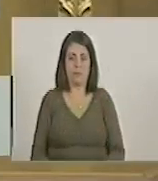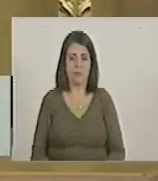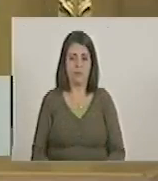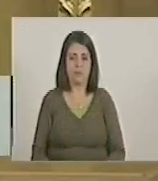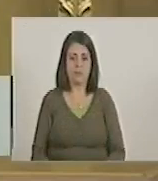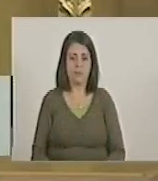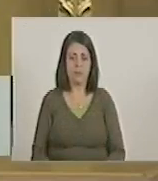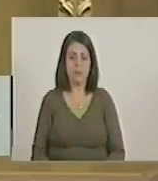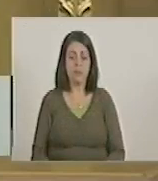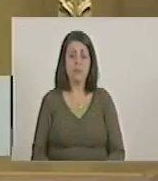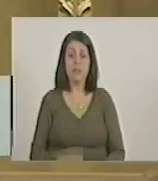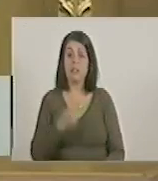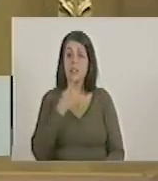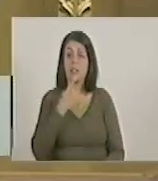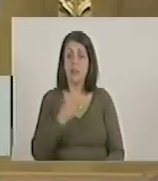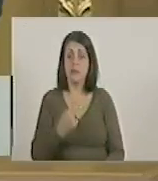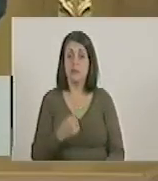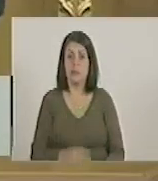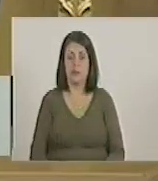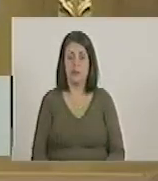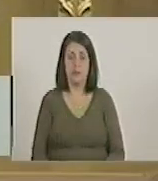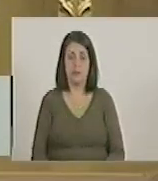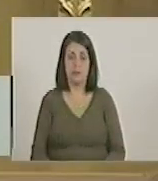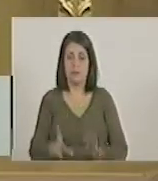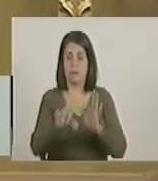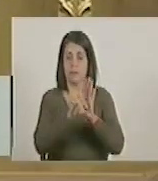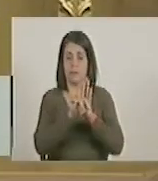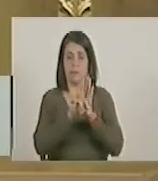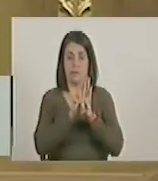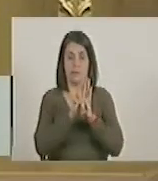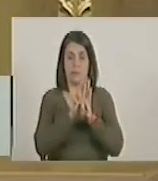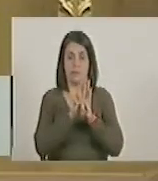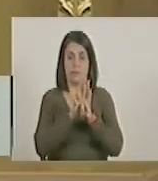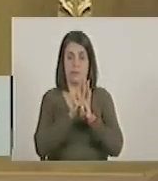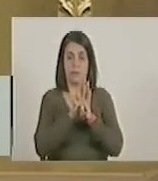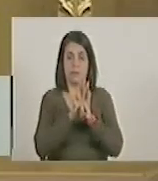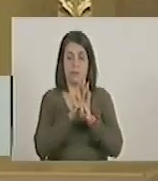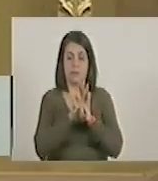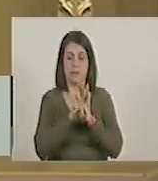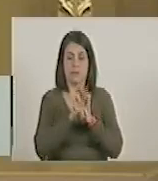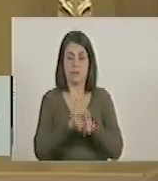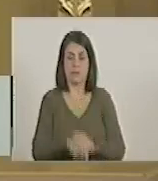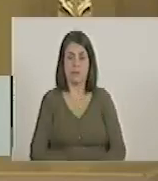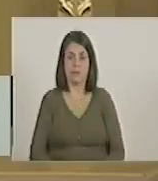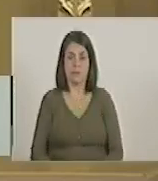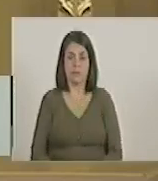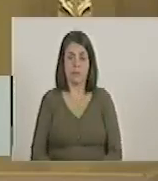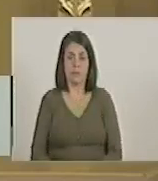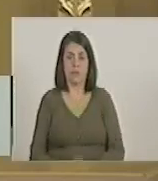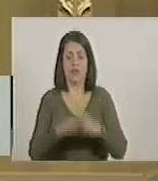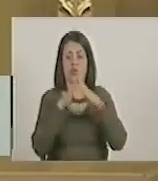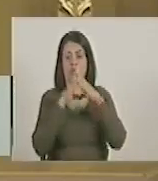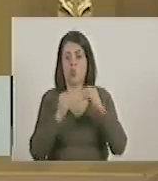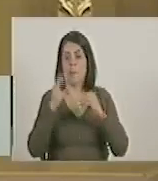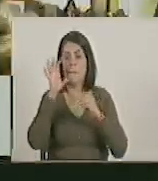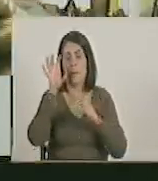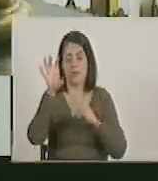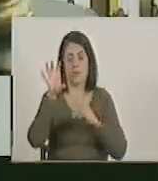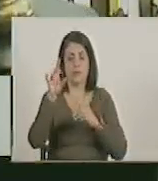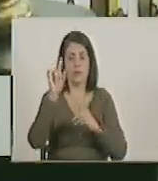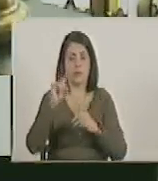es que se plantea una ley donde todo el país tiene que